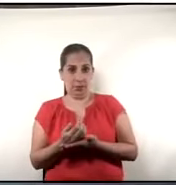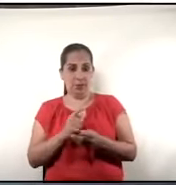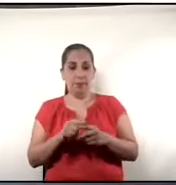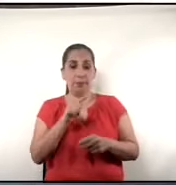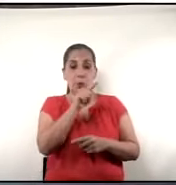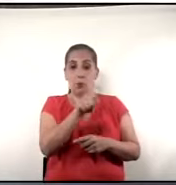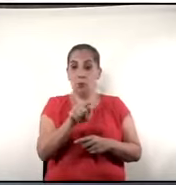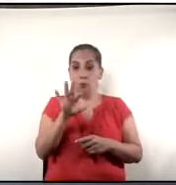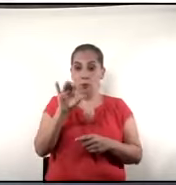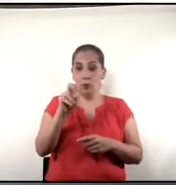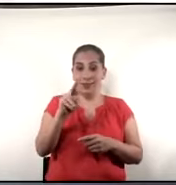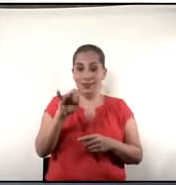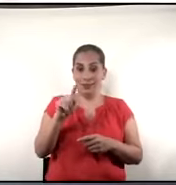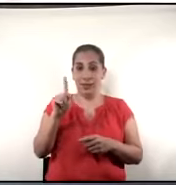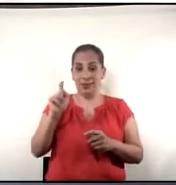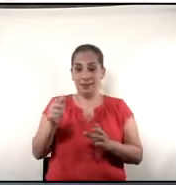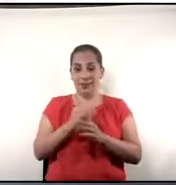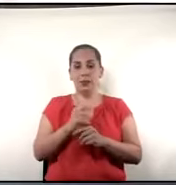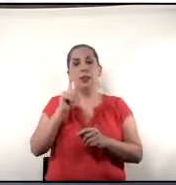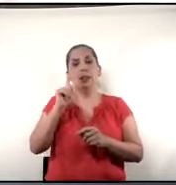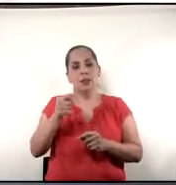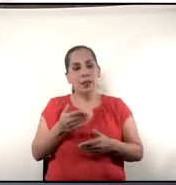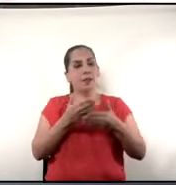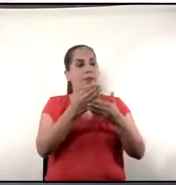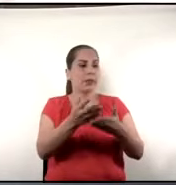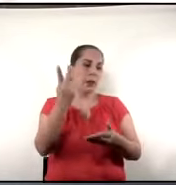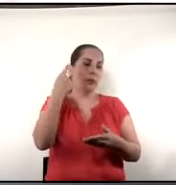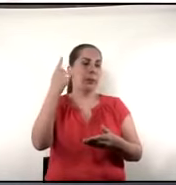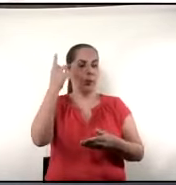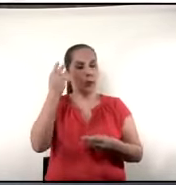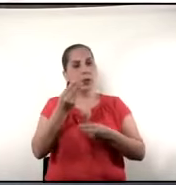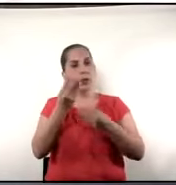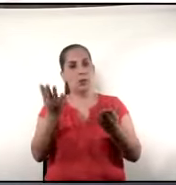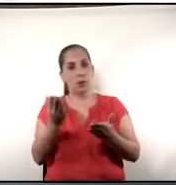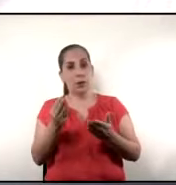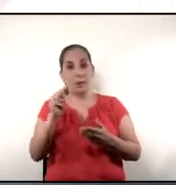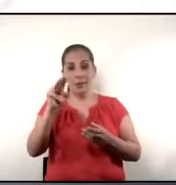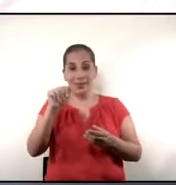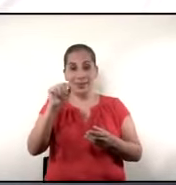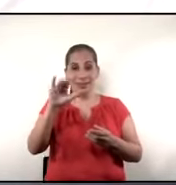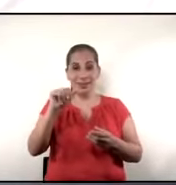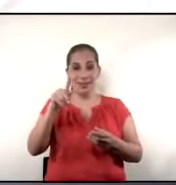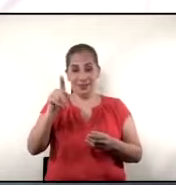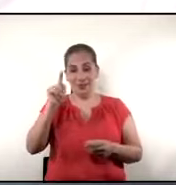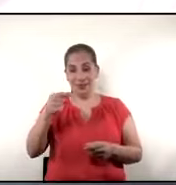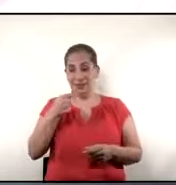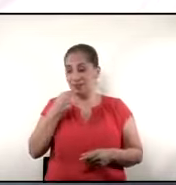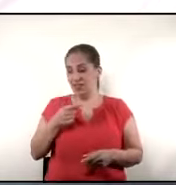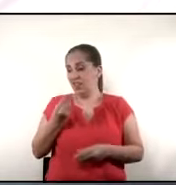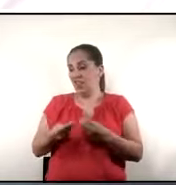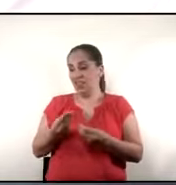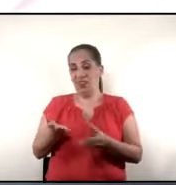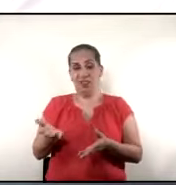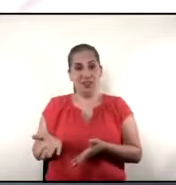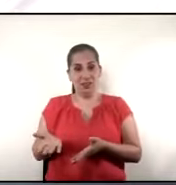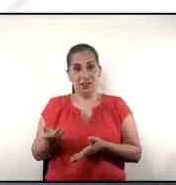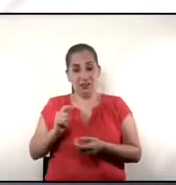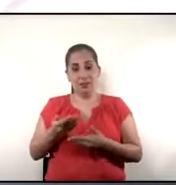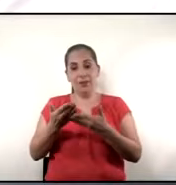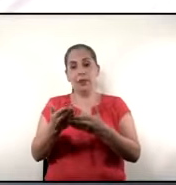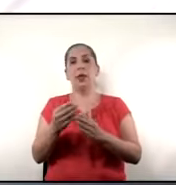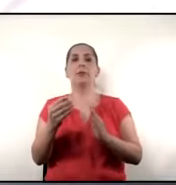ejecutarlo necesita recibir una política pública. O sea, el MISIT le tiene que decir qué es lo que tiene que hacer, le tiene que poner